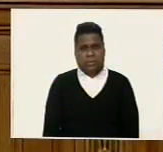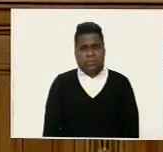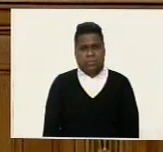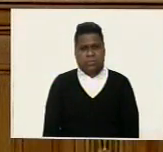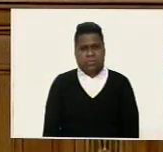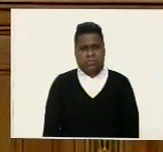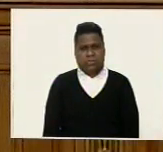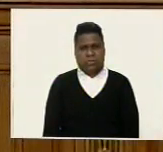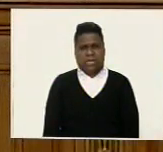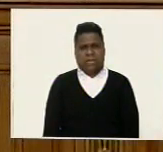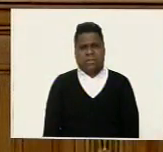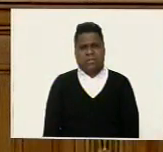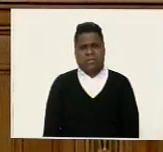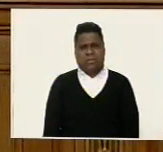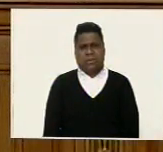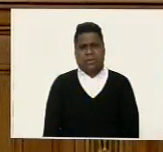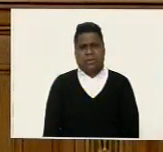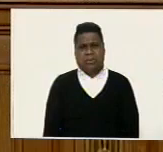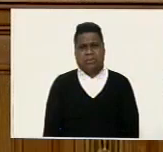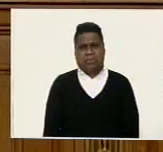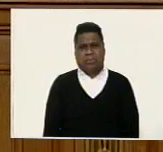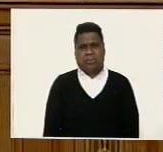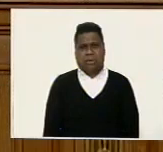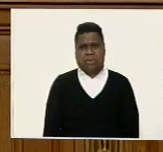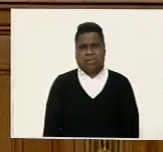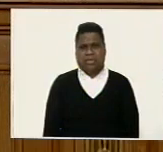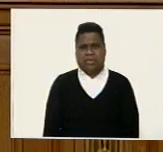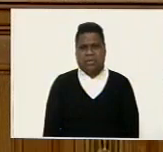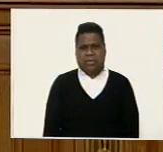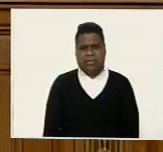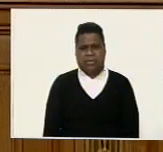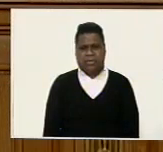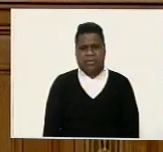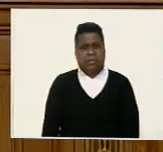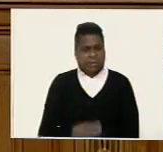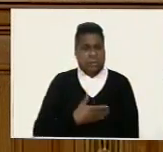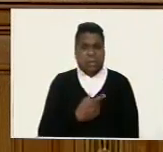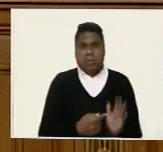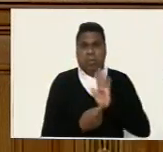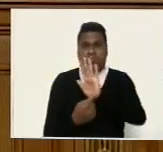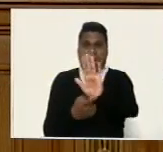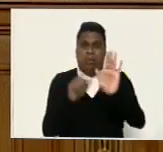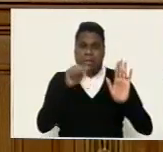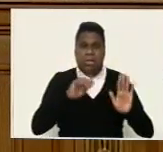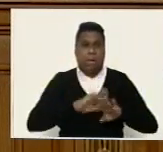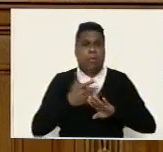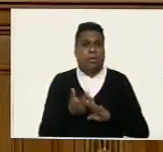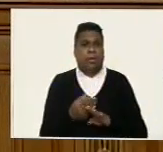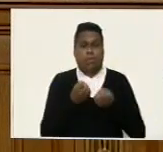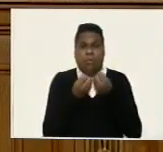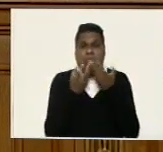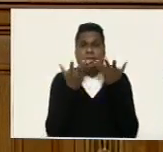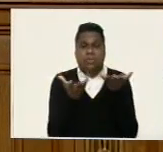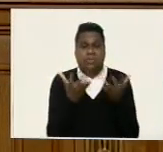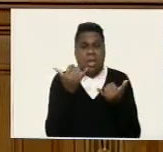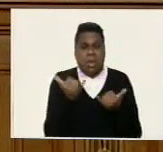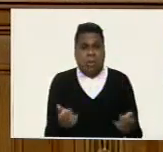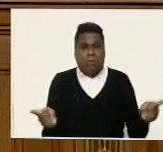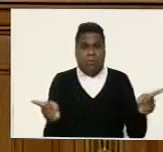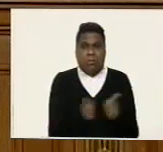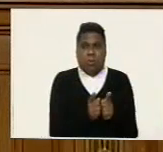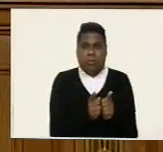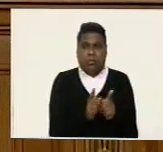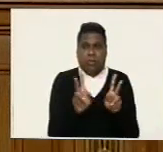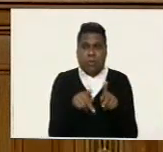Así que el Táchira siempre ha sido una sorpresa. Y quiero resaltarlo aquí, porque lo que voy a contar muy brevemente del Correo del Orinoco es